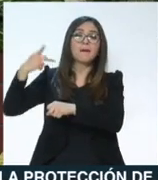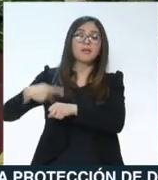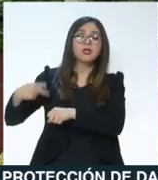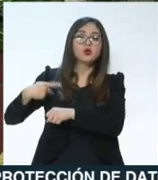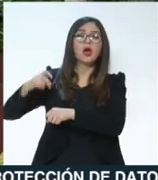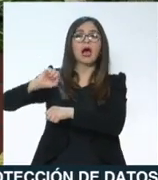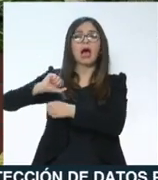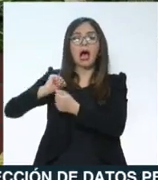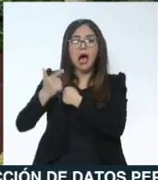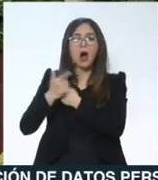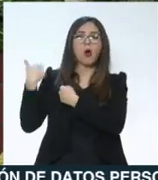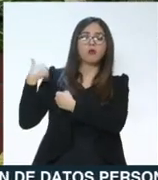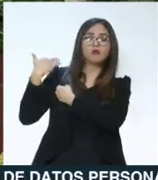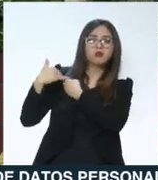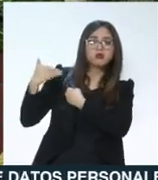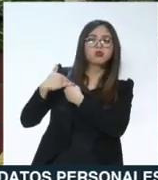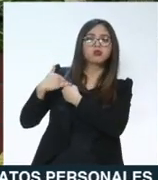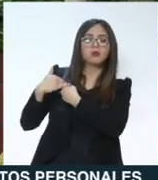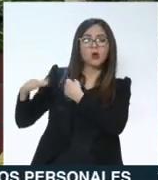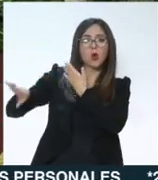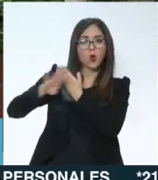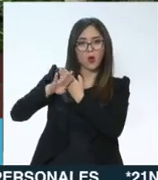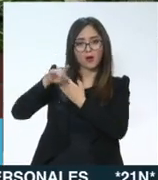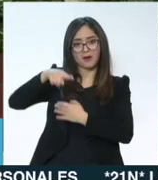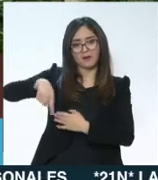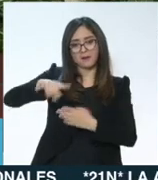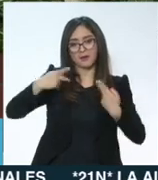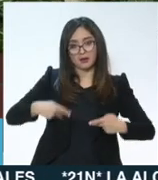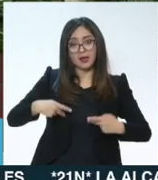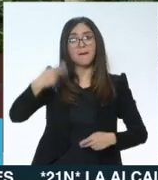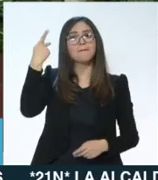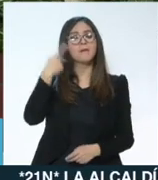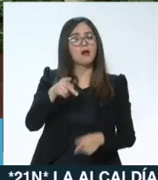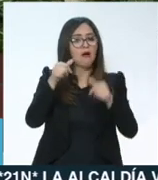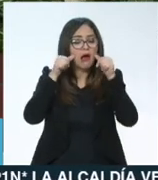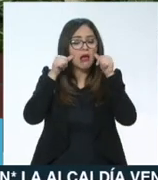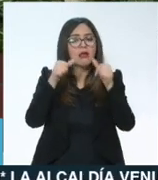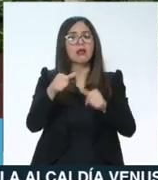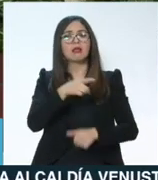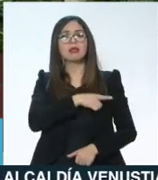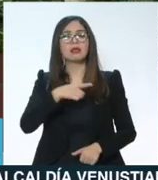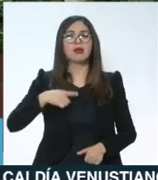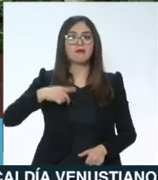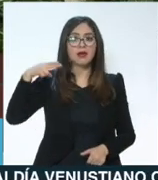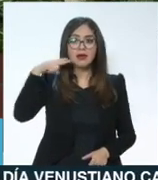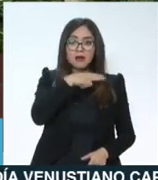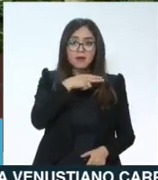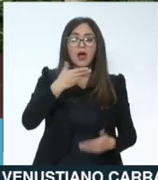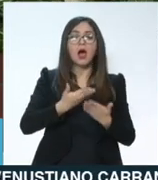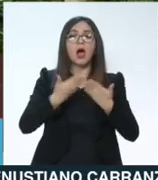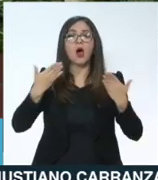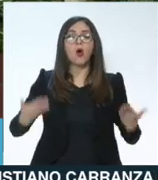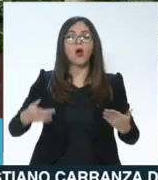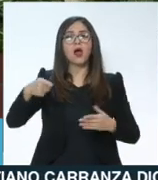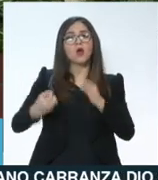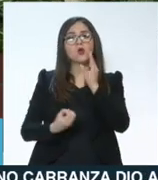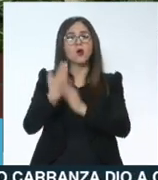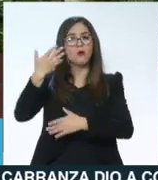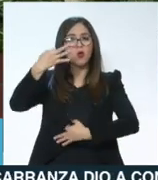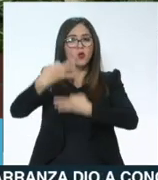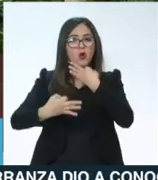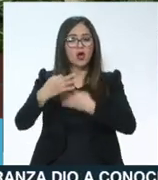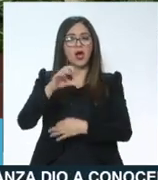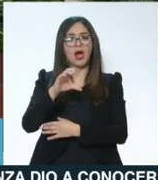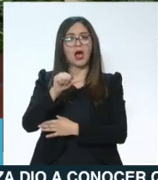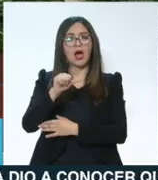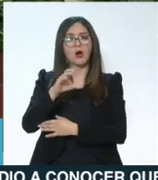cometiendo un delito en contra tuya, ¿no? Todo tiene que ser de manera inmediata porque con el nuevo sistema de justicia penal acusatorio existe la